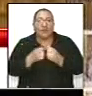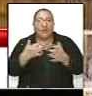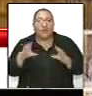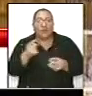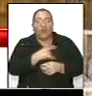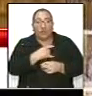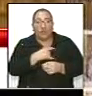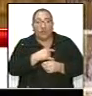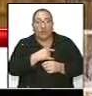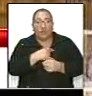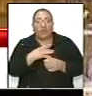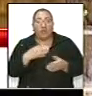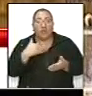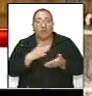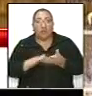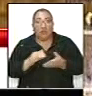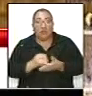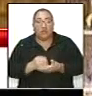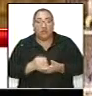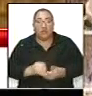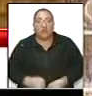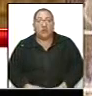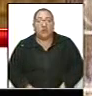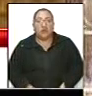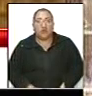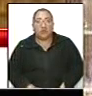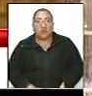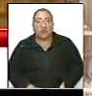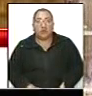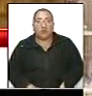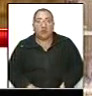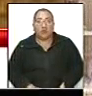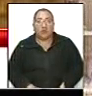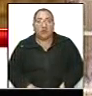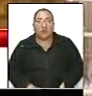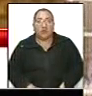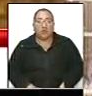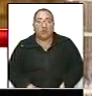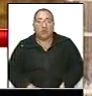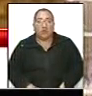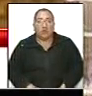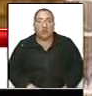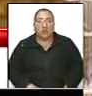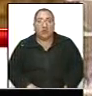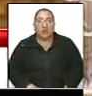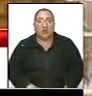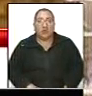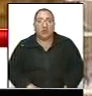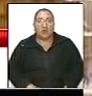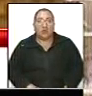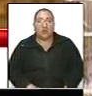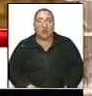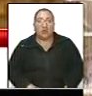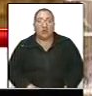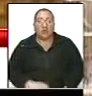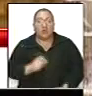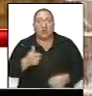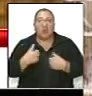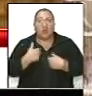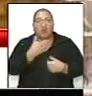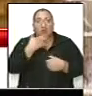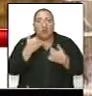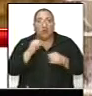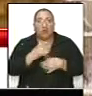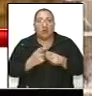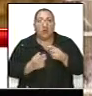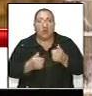universidad licenciada y también para que los investigadores y las personas que toman decisiones tengan mejor información sobre la cual